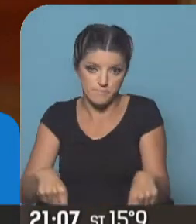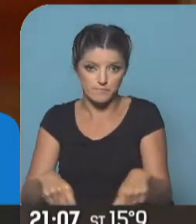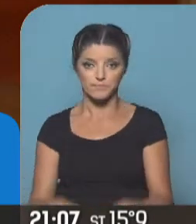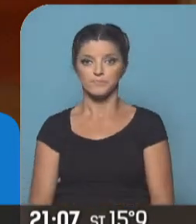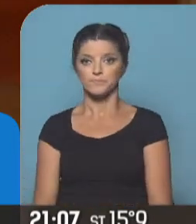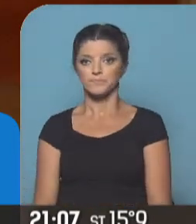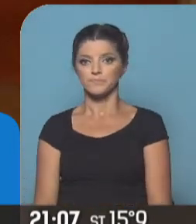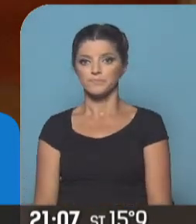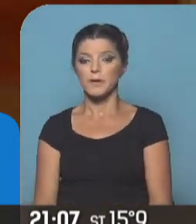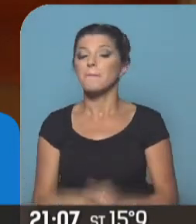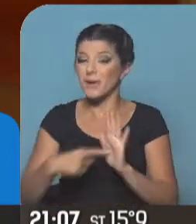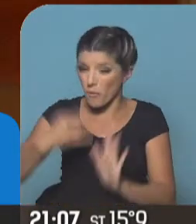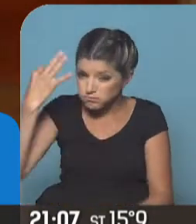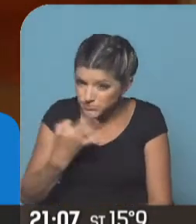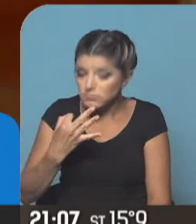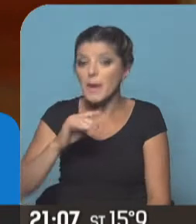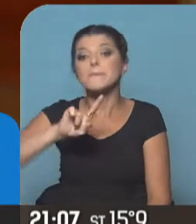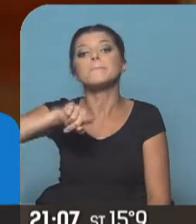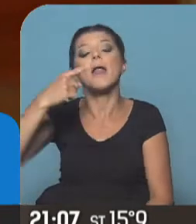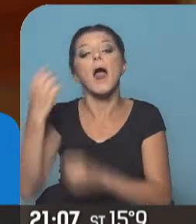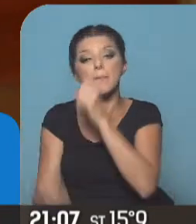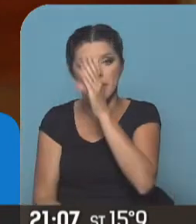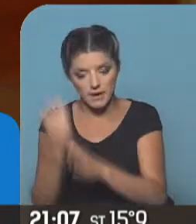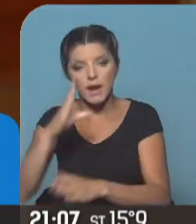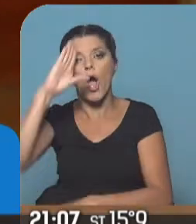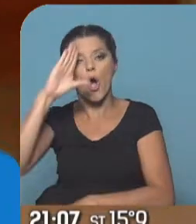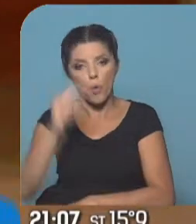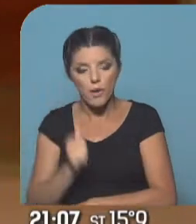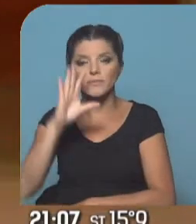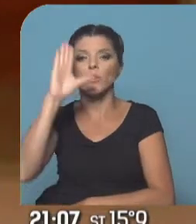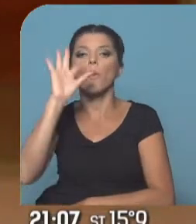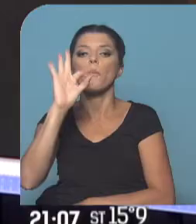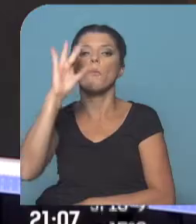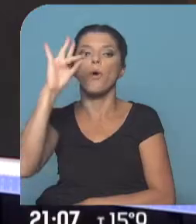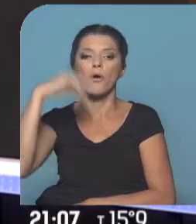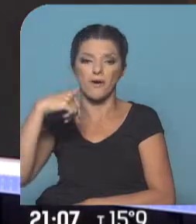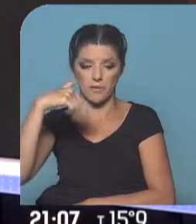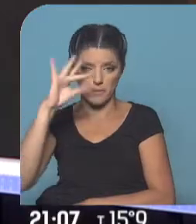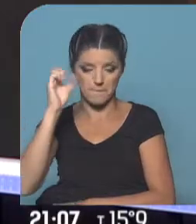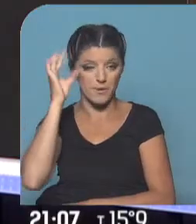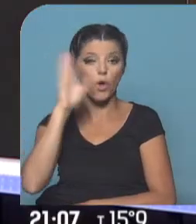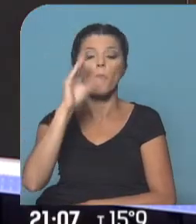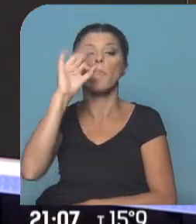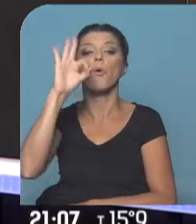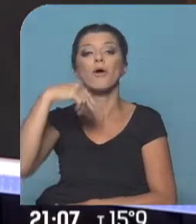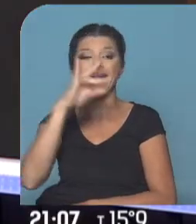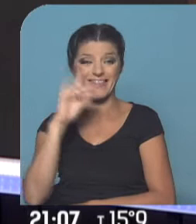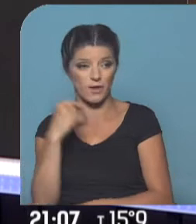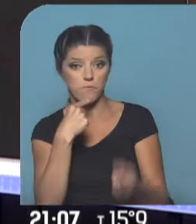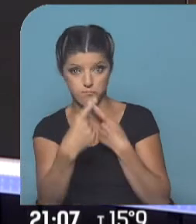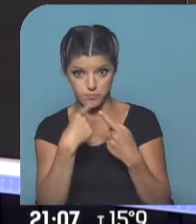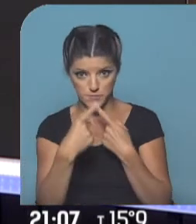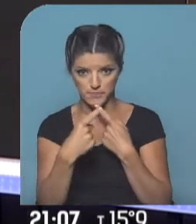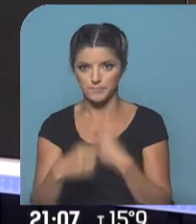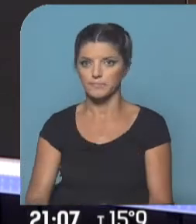concreto es que mañana a la mañana sí será indagado por el juez Bonadío. Perfecto, Marta, muchísimas gracias. Y en relación con